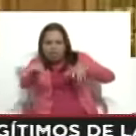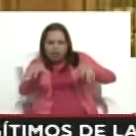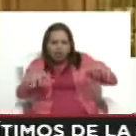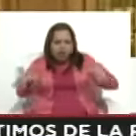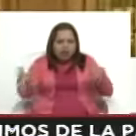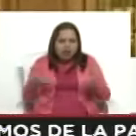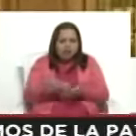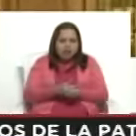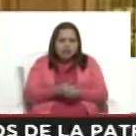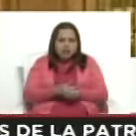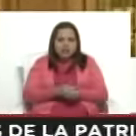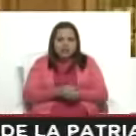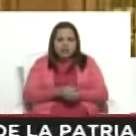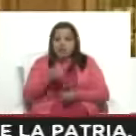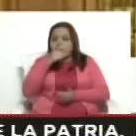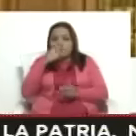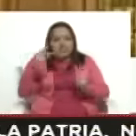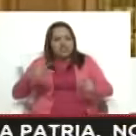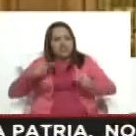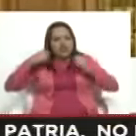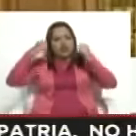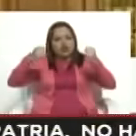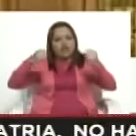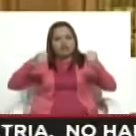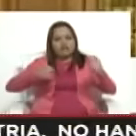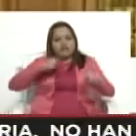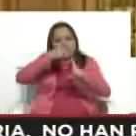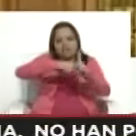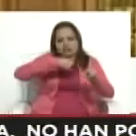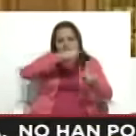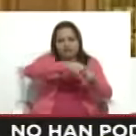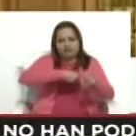como decía Lee, no habrá victoria popular en el combate.